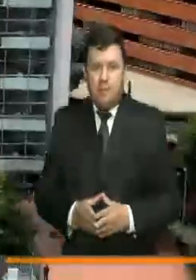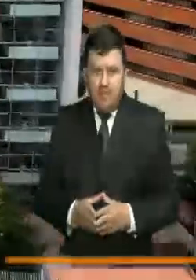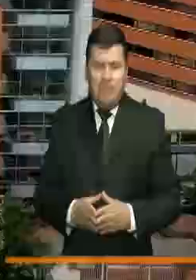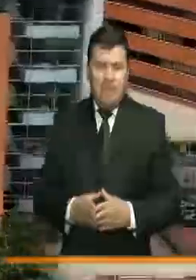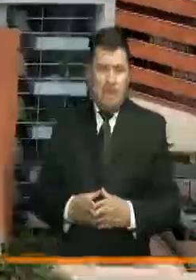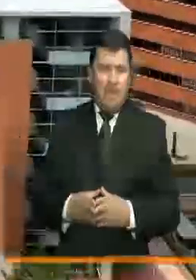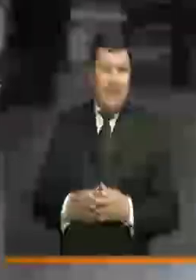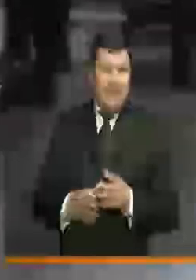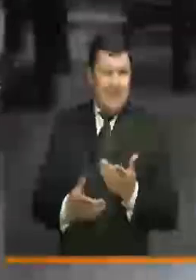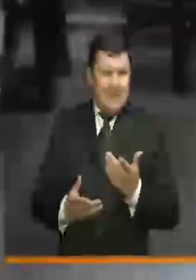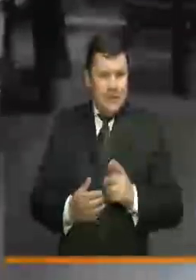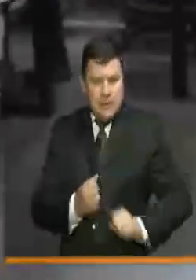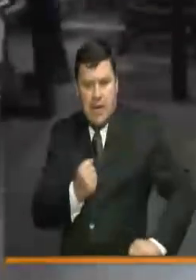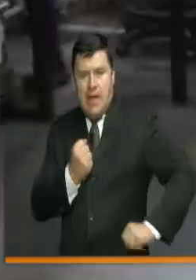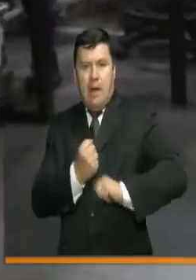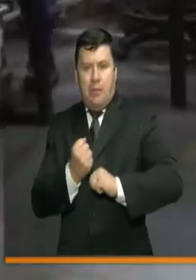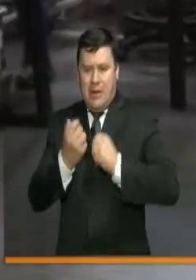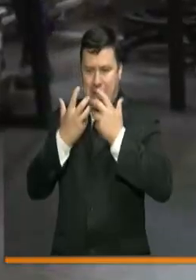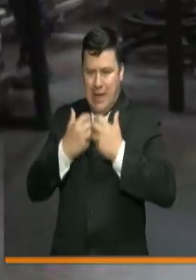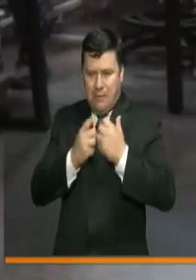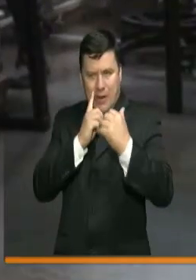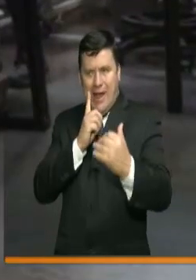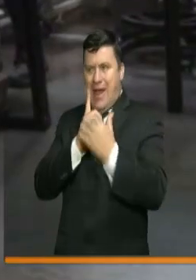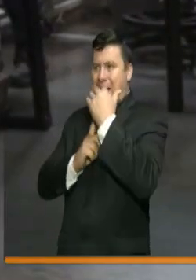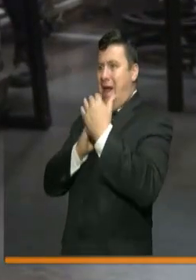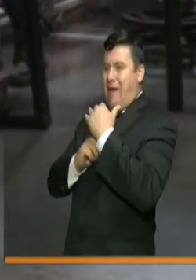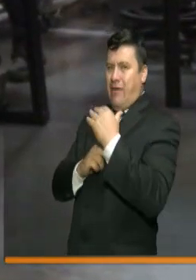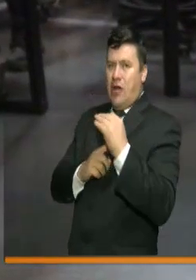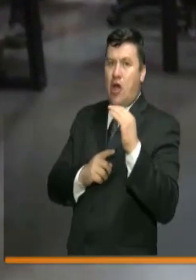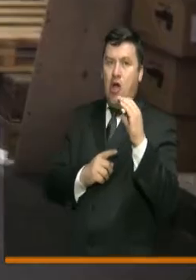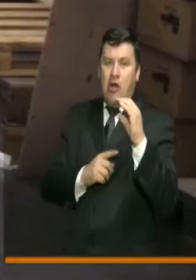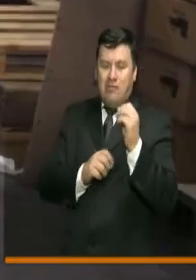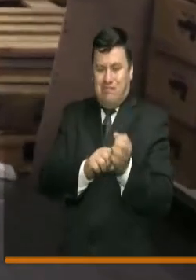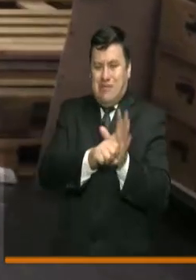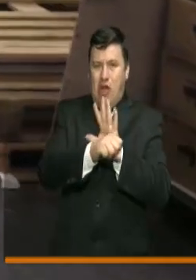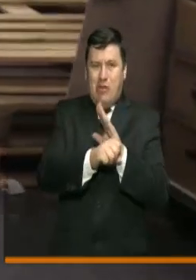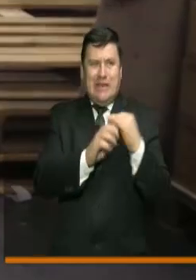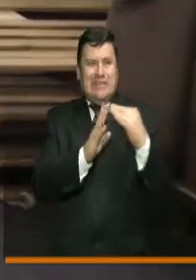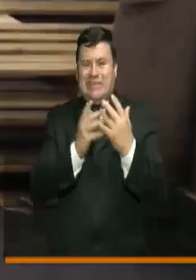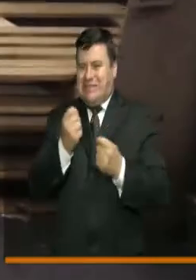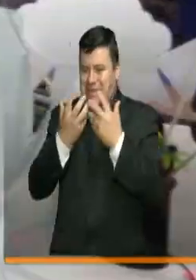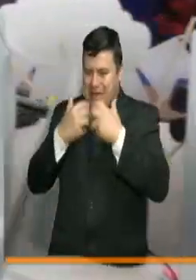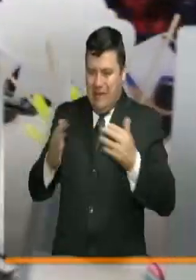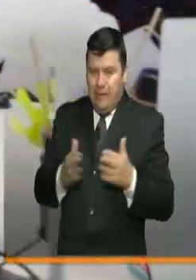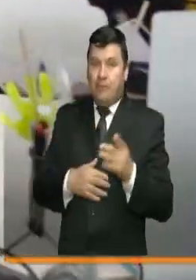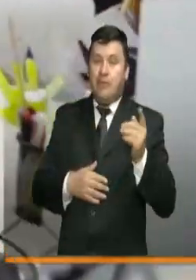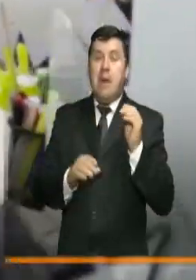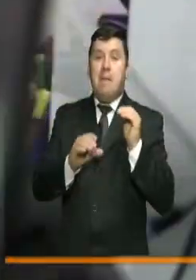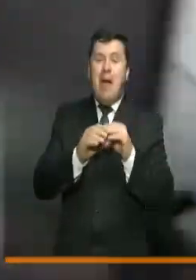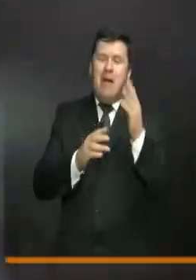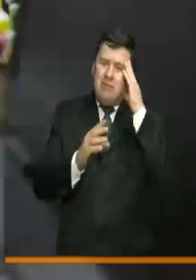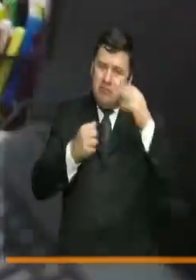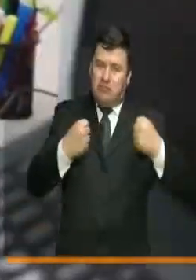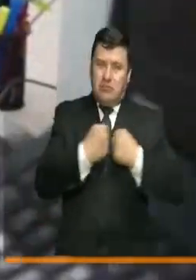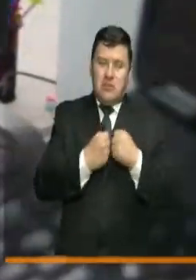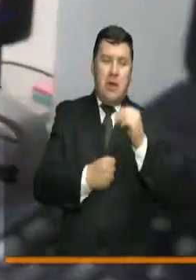Para repotenciar el apoyo a las empresas afectadas por el COVID-19, el Gobierno Nacional y Bancoldex